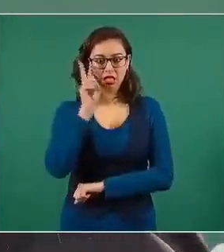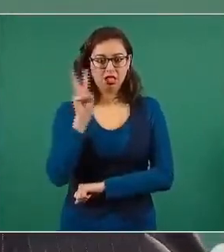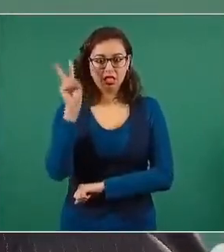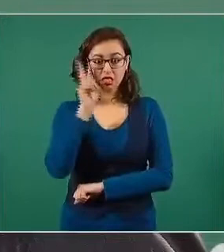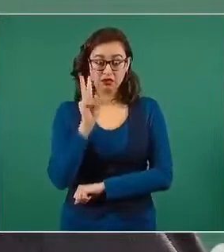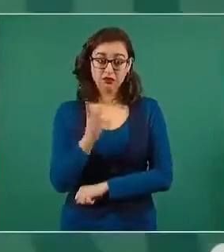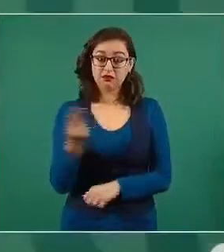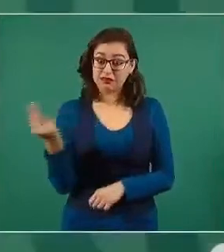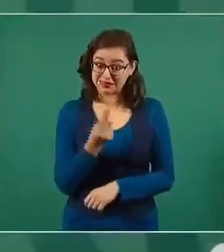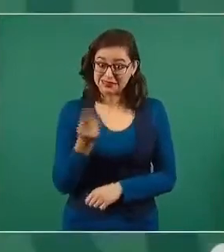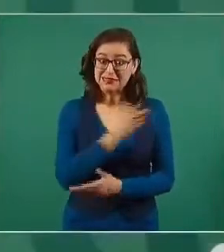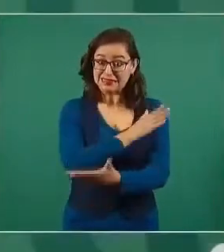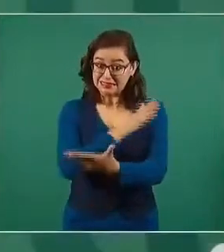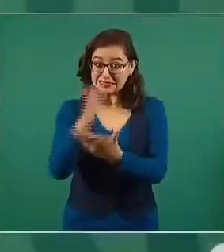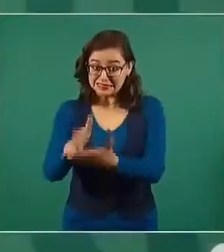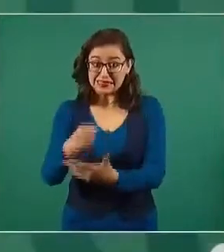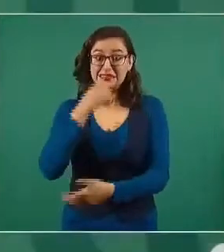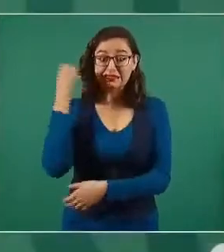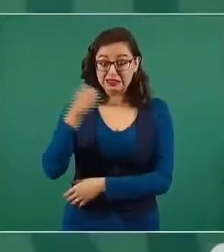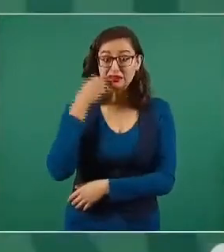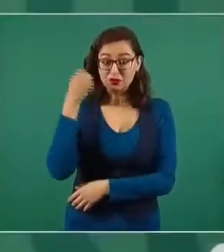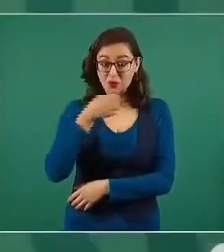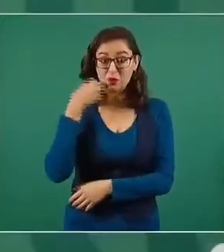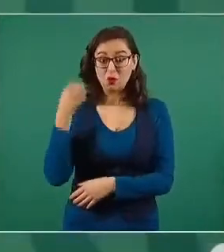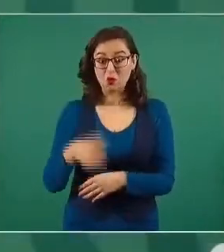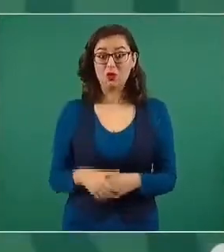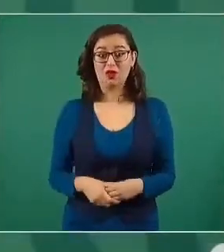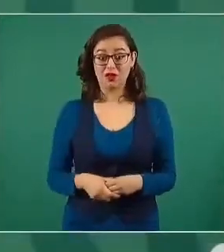No, a la escuela. A la escuela ahí.